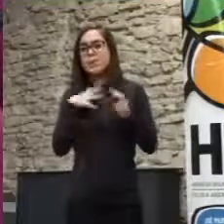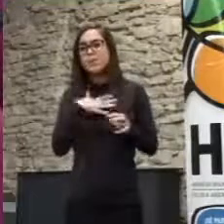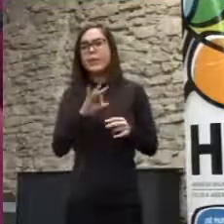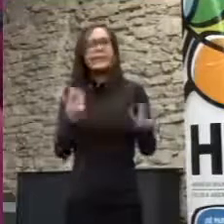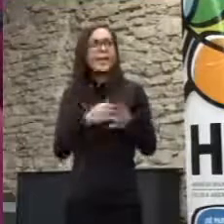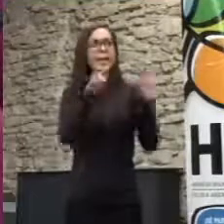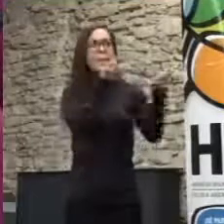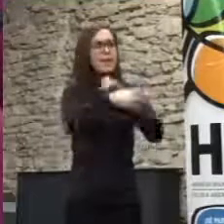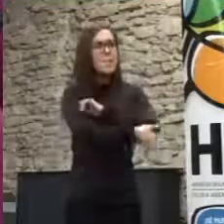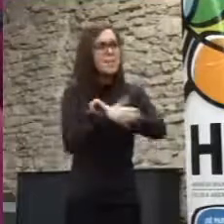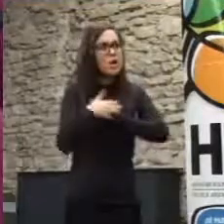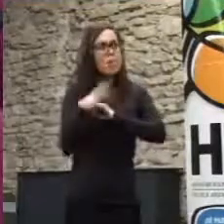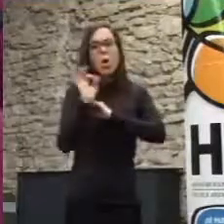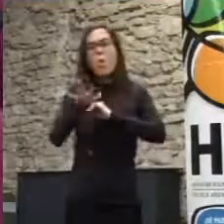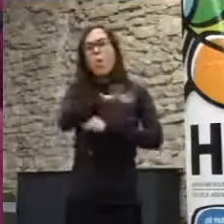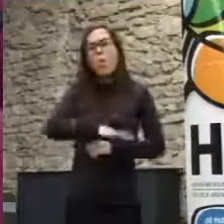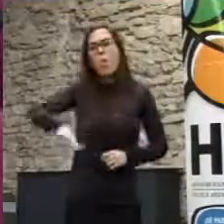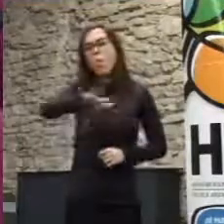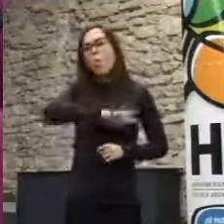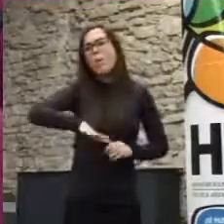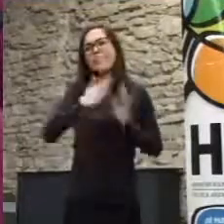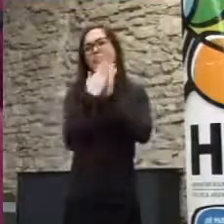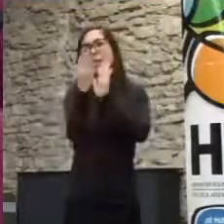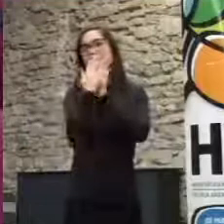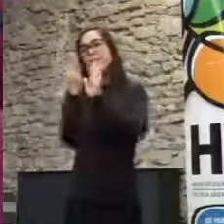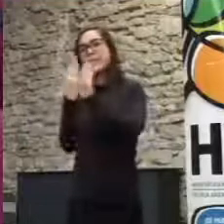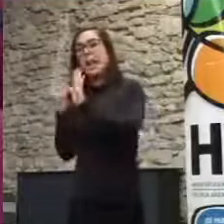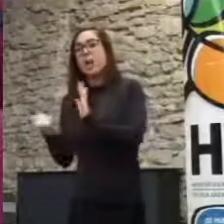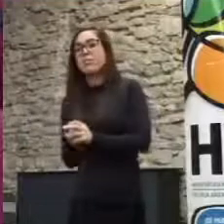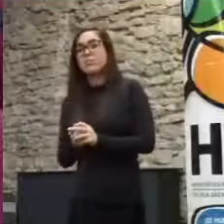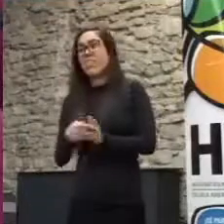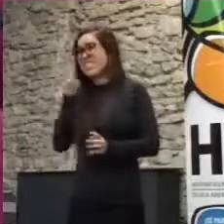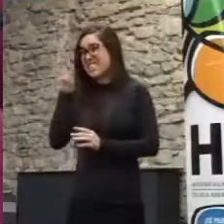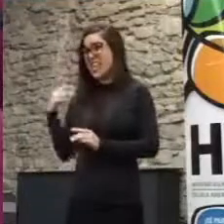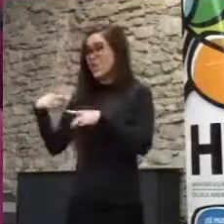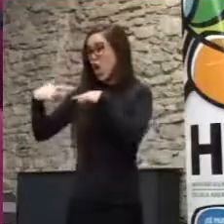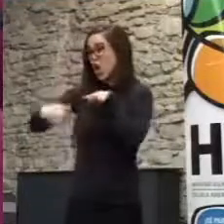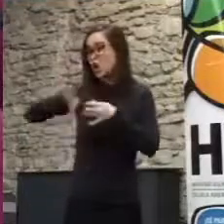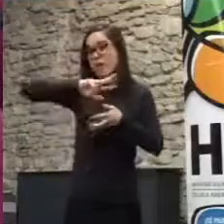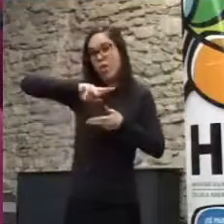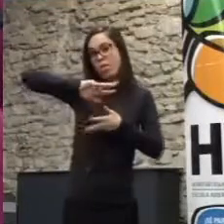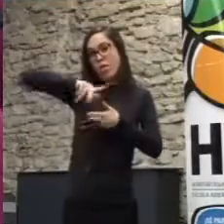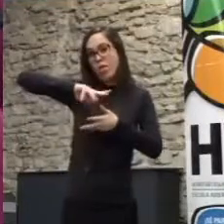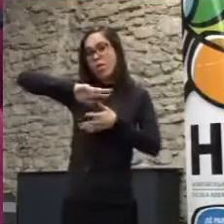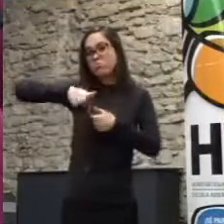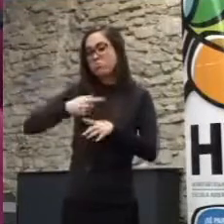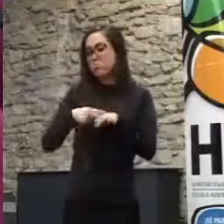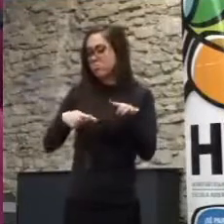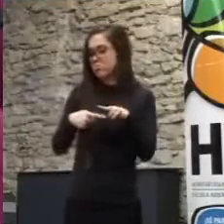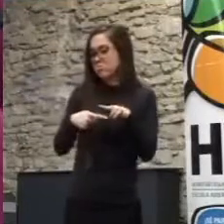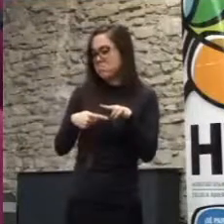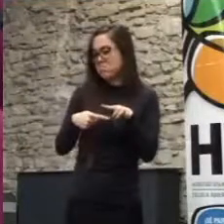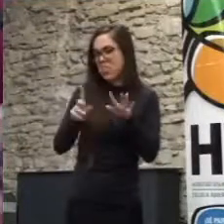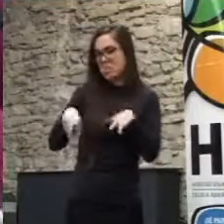pobreza, de barrios y de momento vecinal. Hace 3 años todos los días salían las noticias y el último medio año esos temas, por ejemplo,